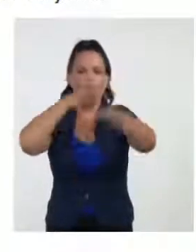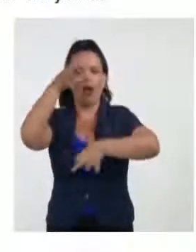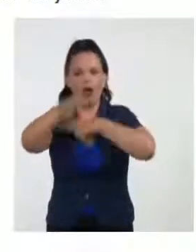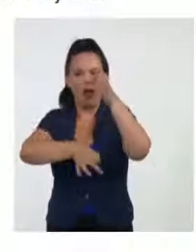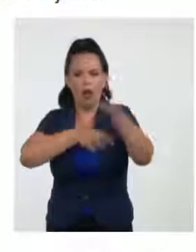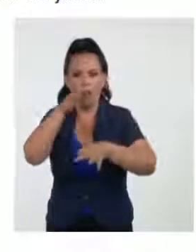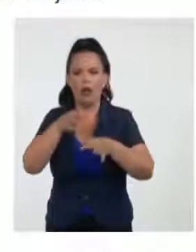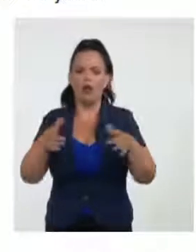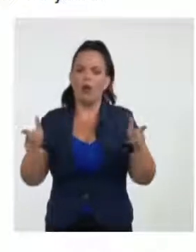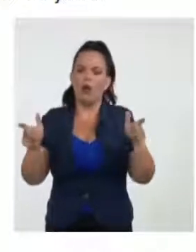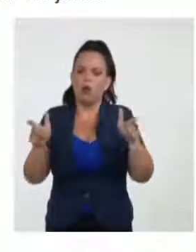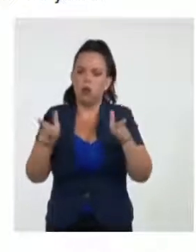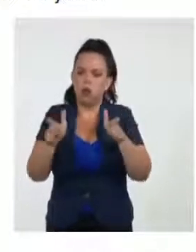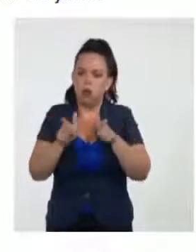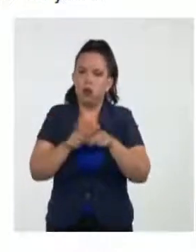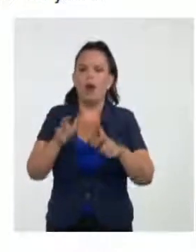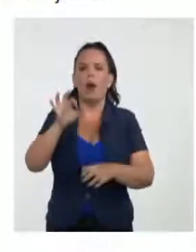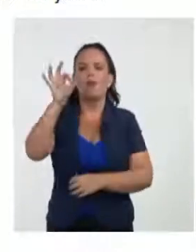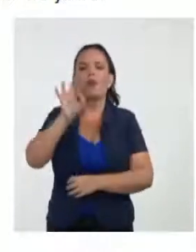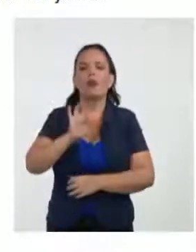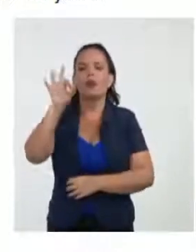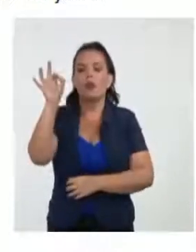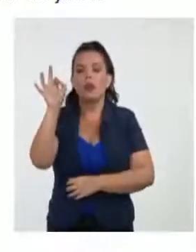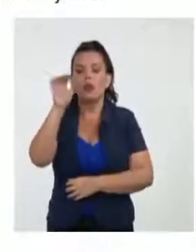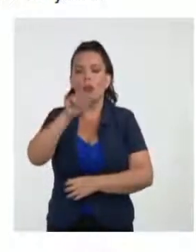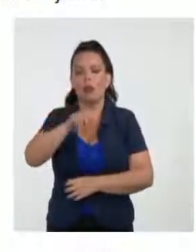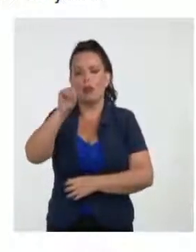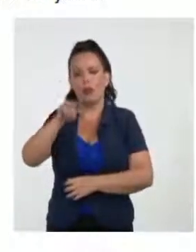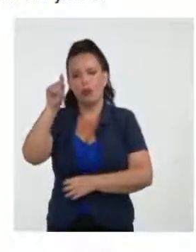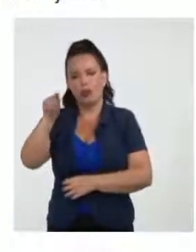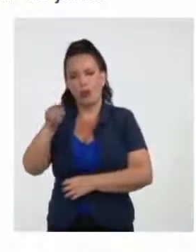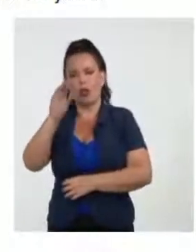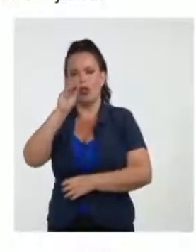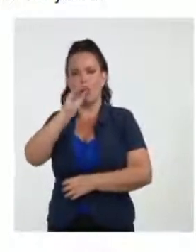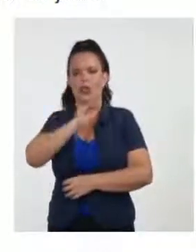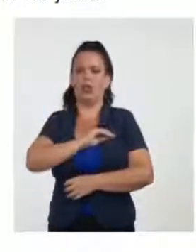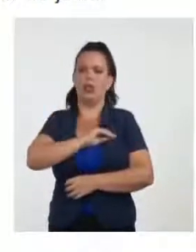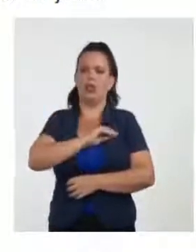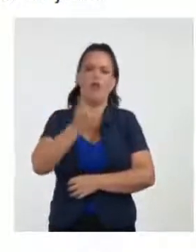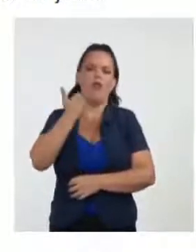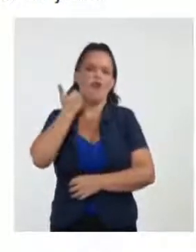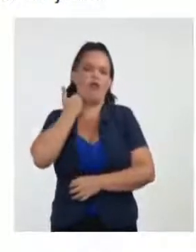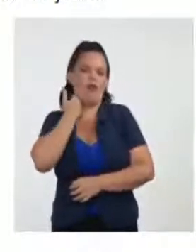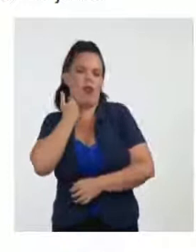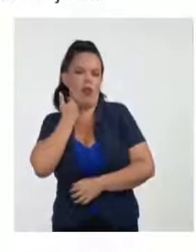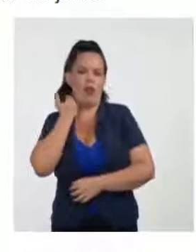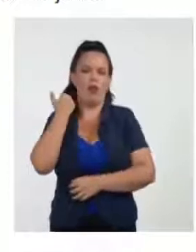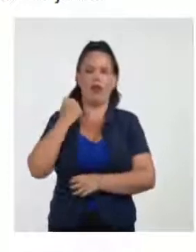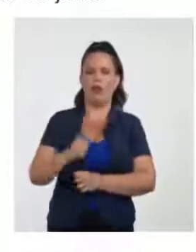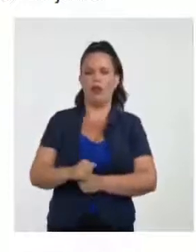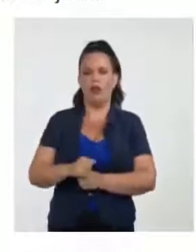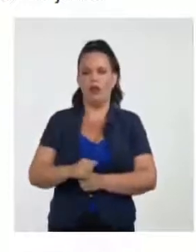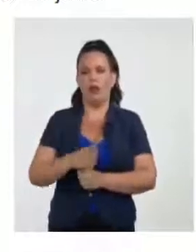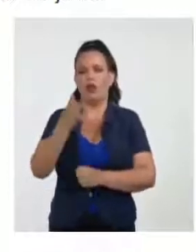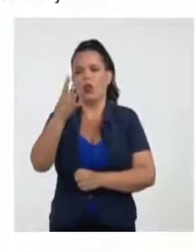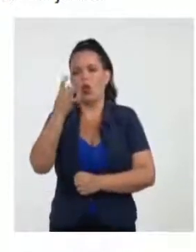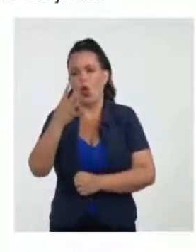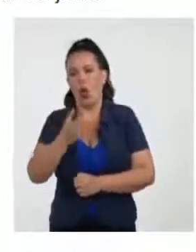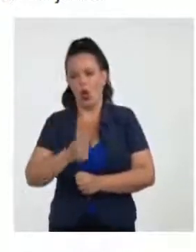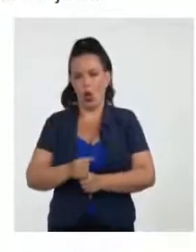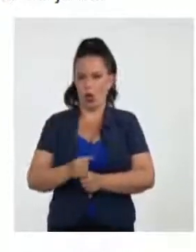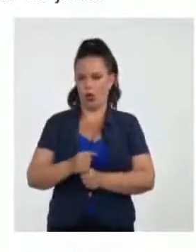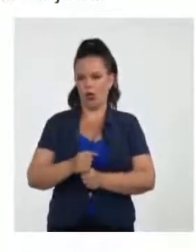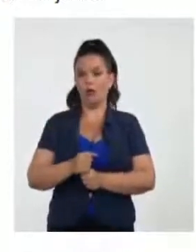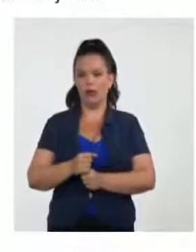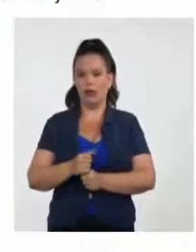% de personas asintomáticas en el momento del diagnóstico, que llegamos a tener un 70, un 80%. Sin